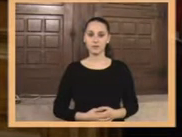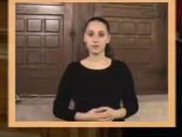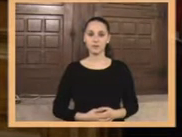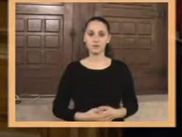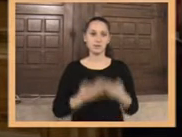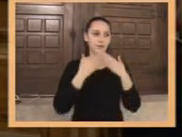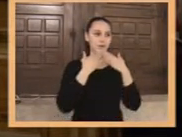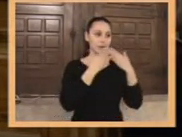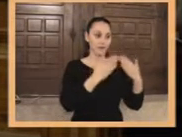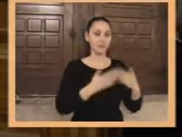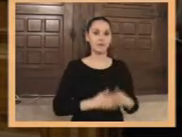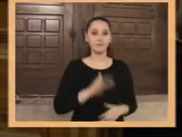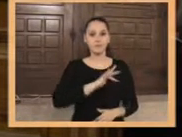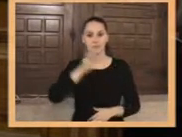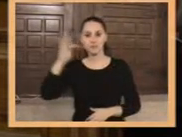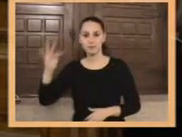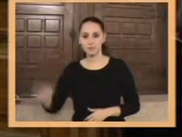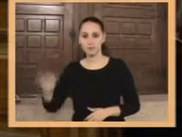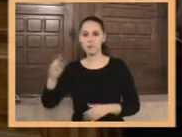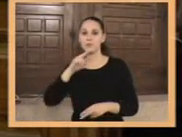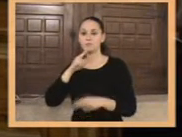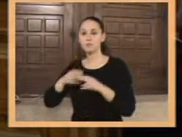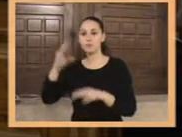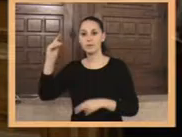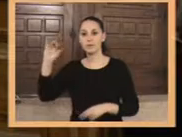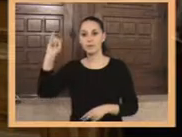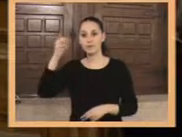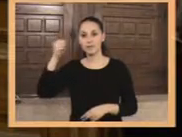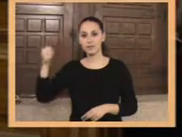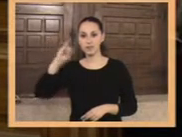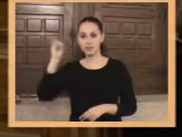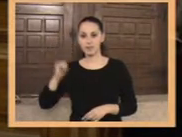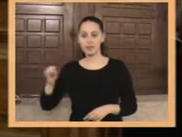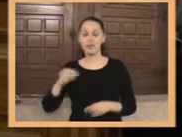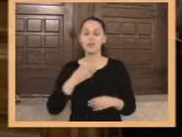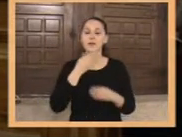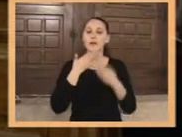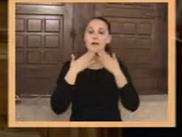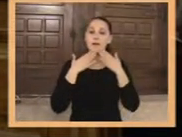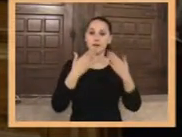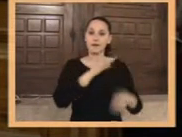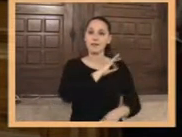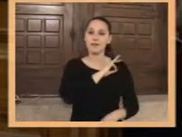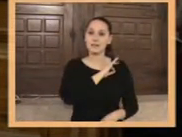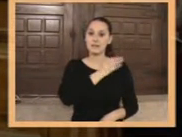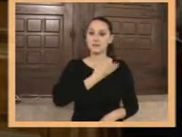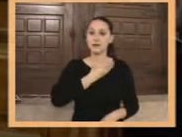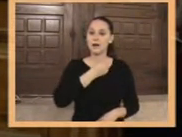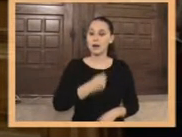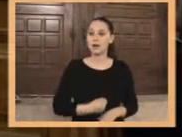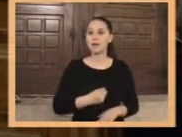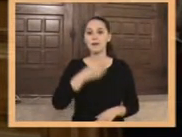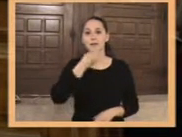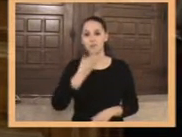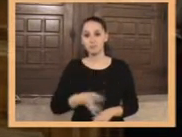A usted, señor Hernández. Tiene la palabra el señor Díaz. Señor alcalde, buenas tardes. Bien, desde el Grupo Extremeño,